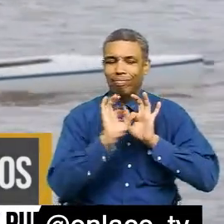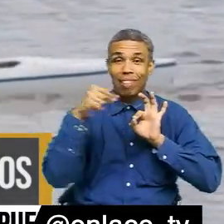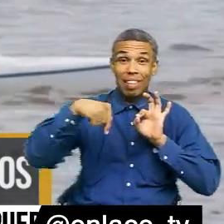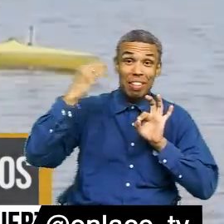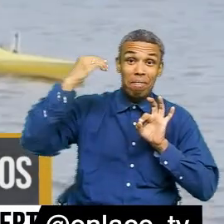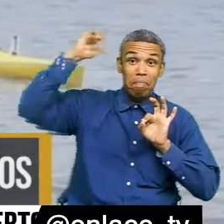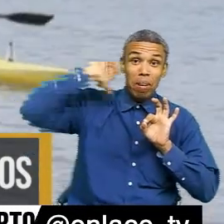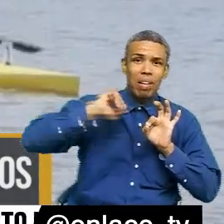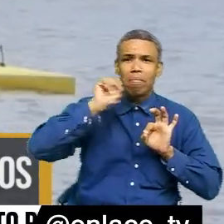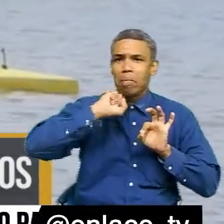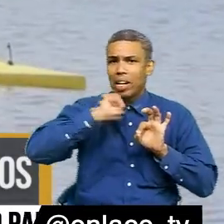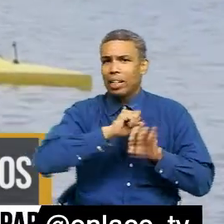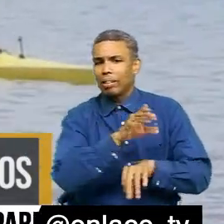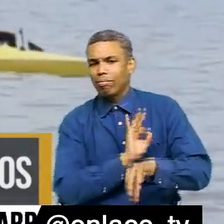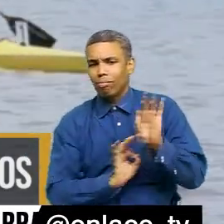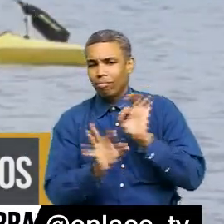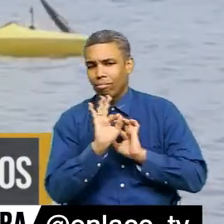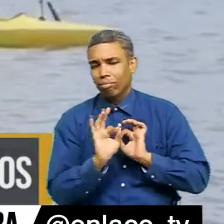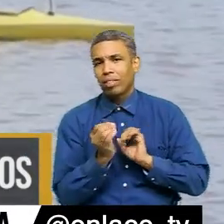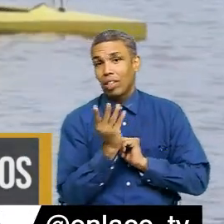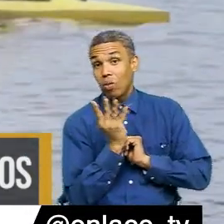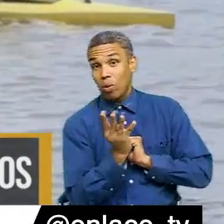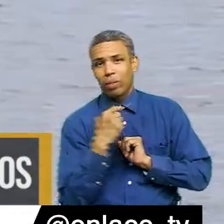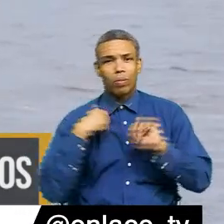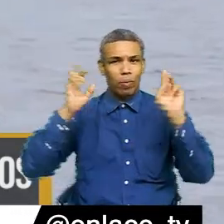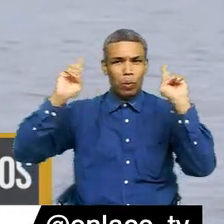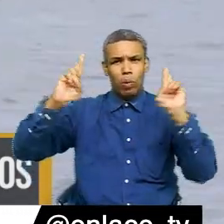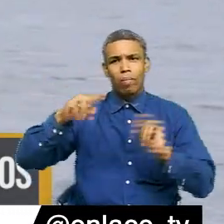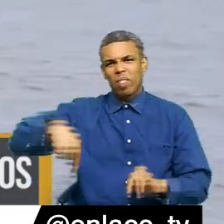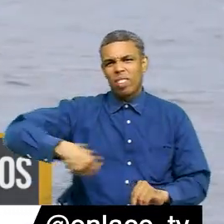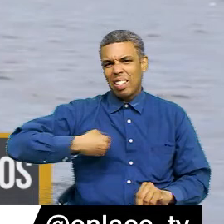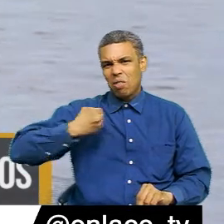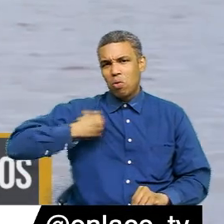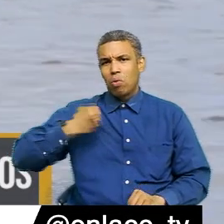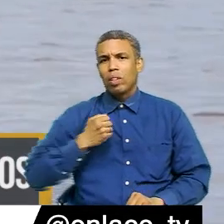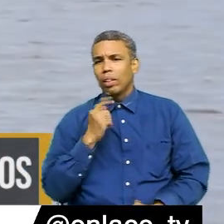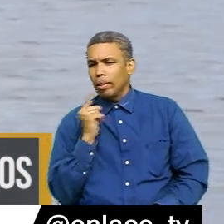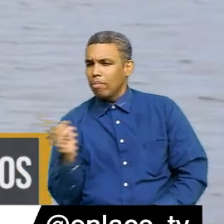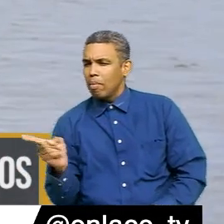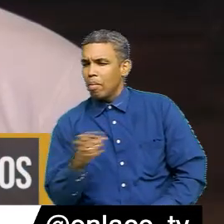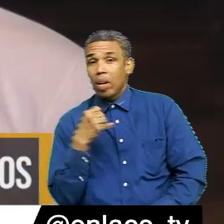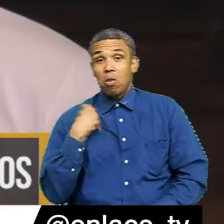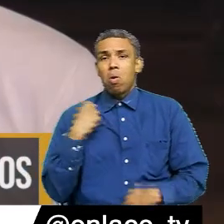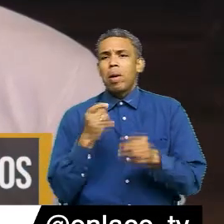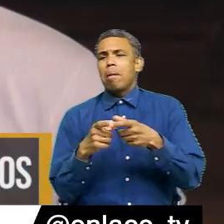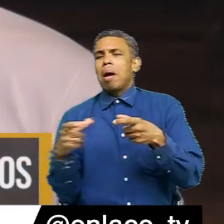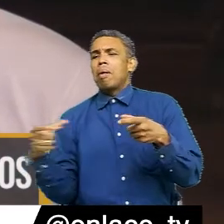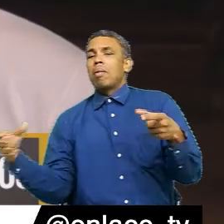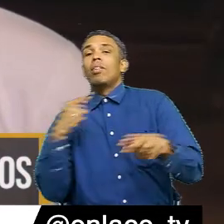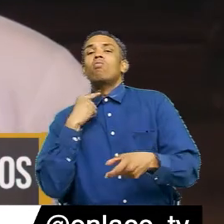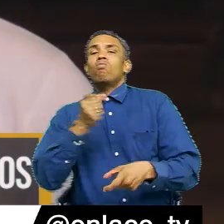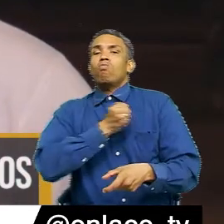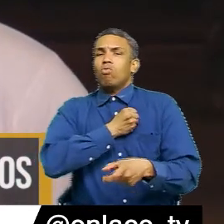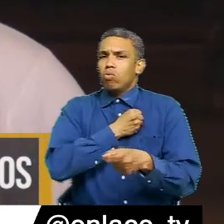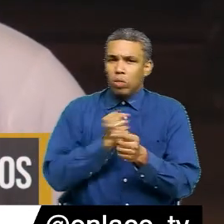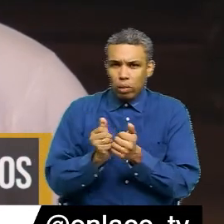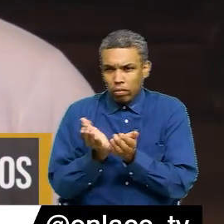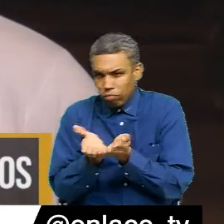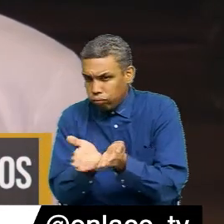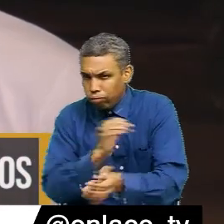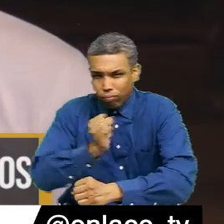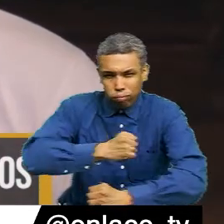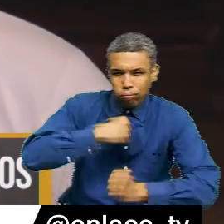el departamento que más jóvenes tiene para esas edades en competencia. Tenemos un buen nivel en esa categoría, tenemos buenos